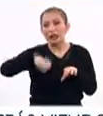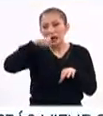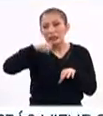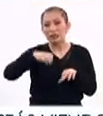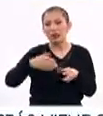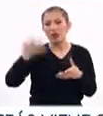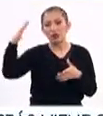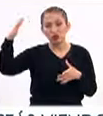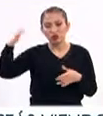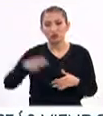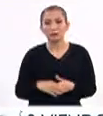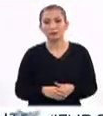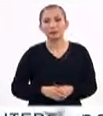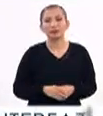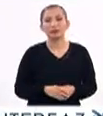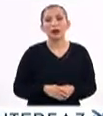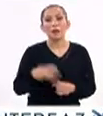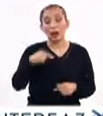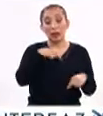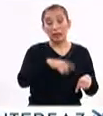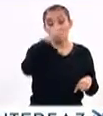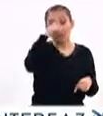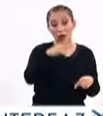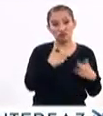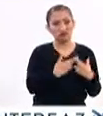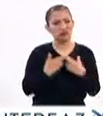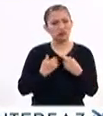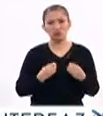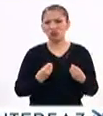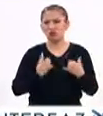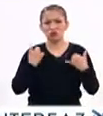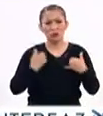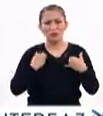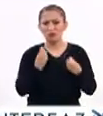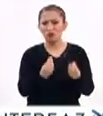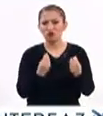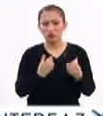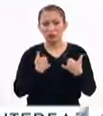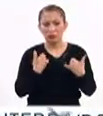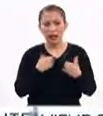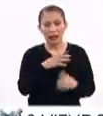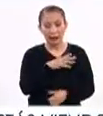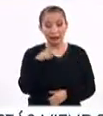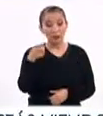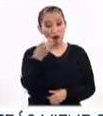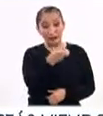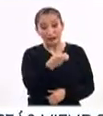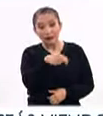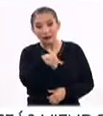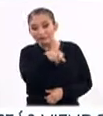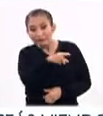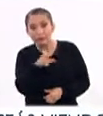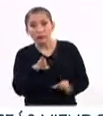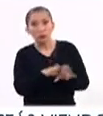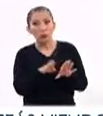como adultas, ¿no? Pero aquí en México hay muchos hombres, todavía muchos hombres. Y para ellos,